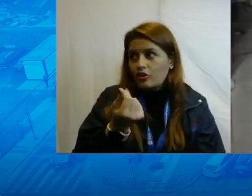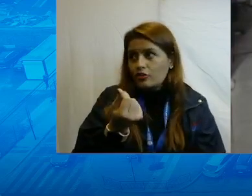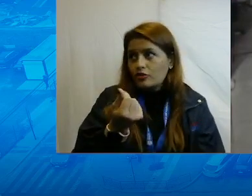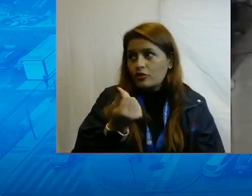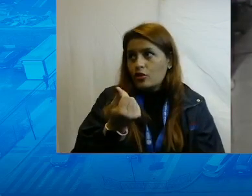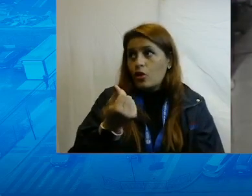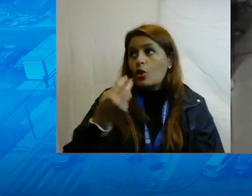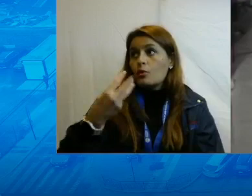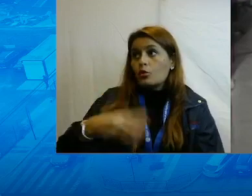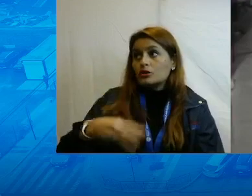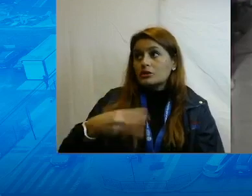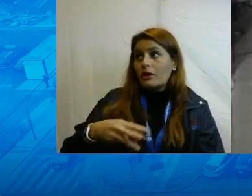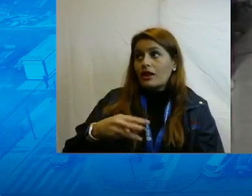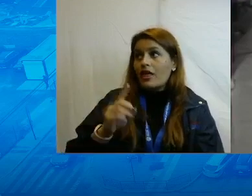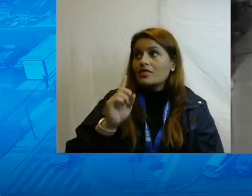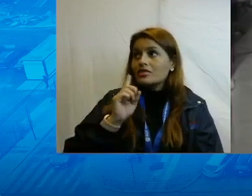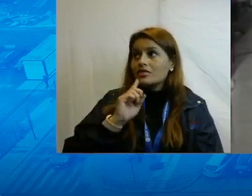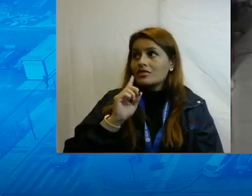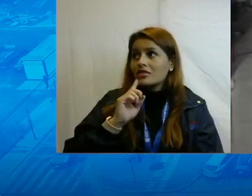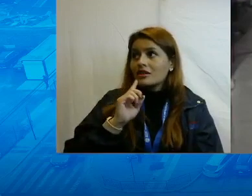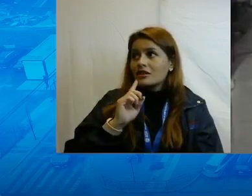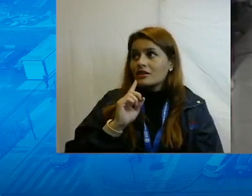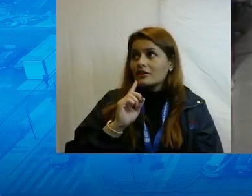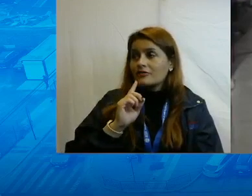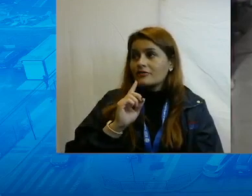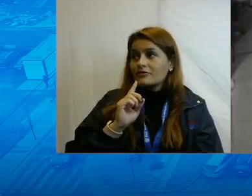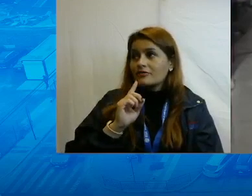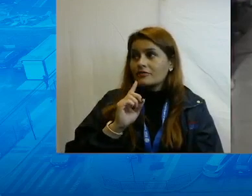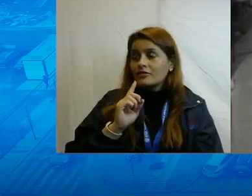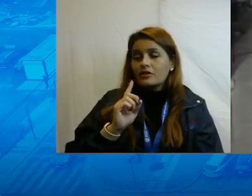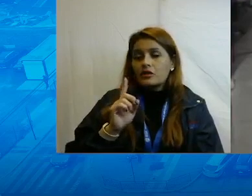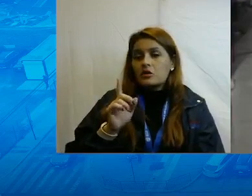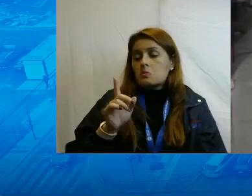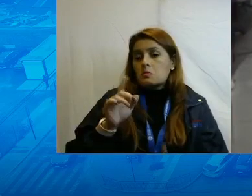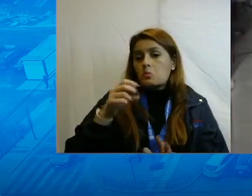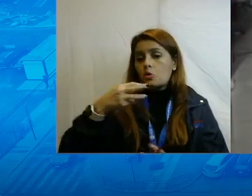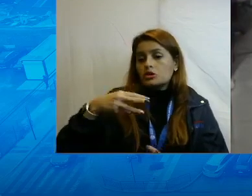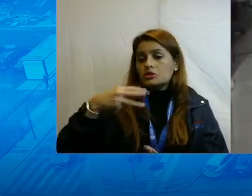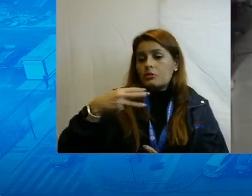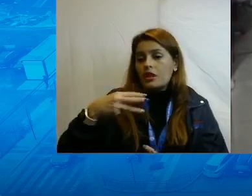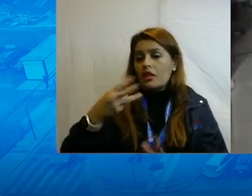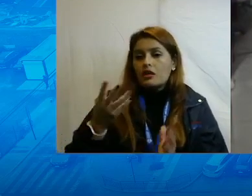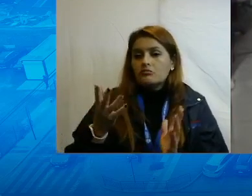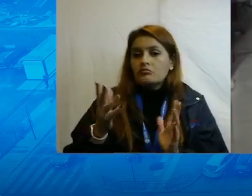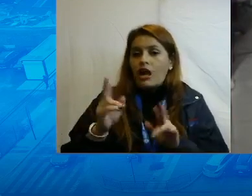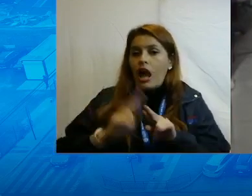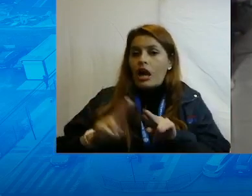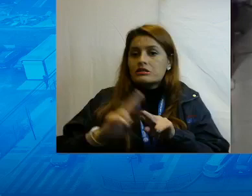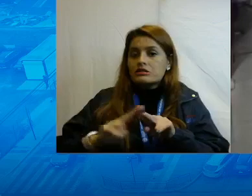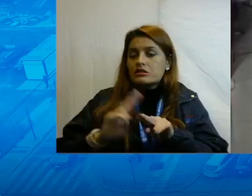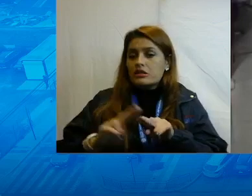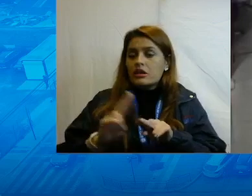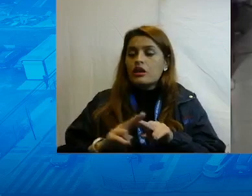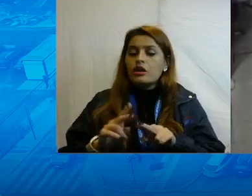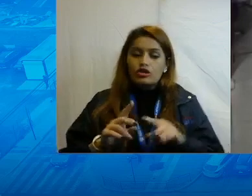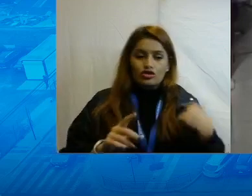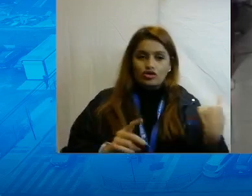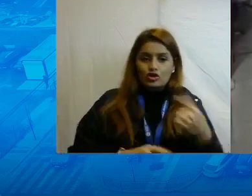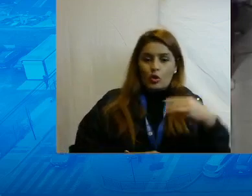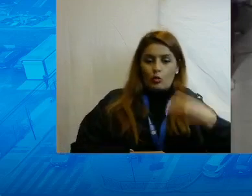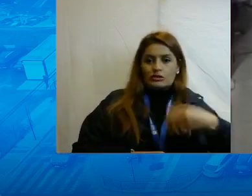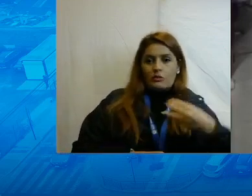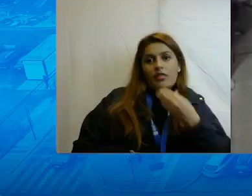los municipios tienen la facultad, pero no, con eso no nos entrega recursos y tenemos que hacerlo con nosotros con recursos